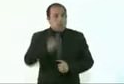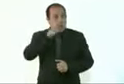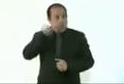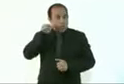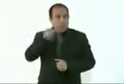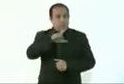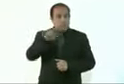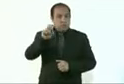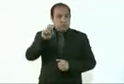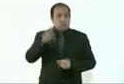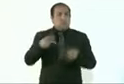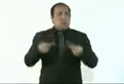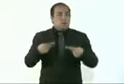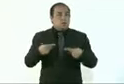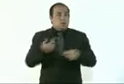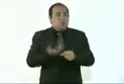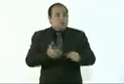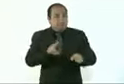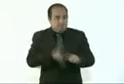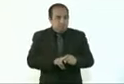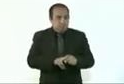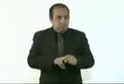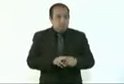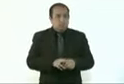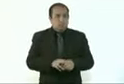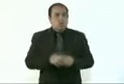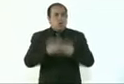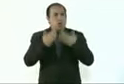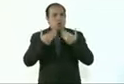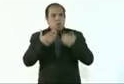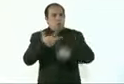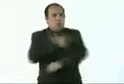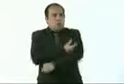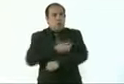ayer, 130 pacientes hospitalizados. Sin ningún tipo de vacuna,